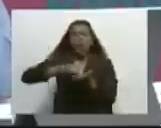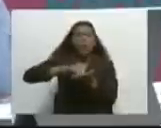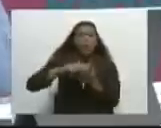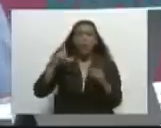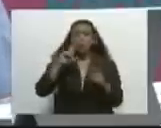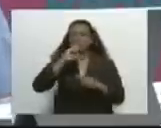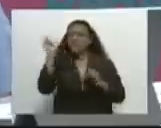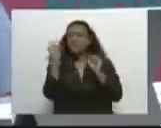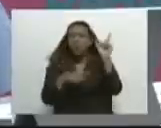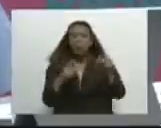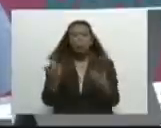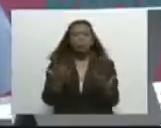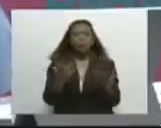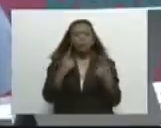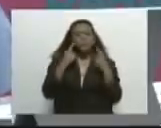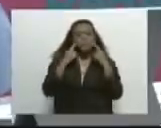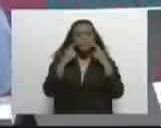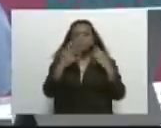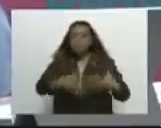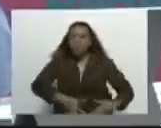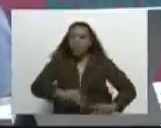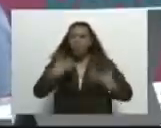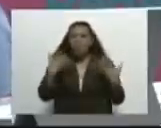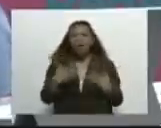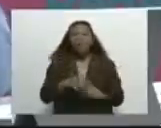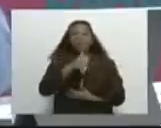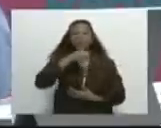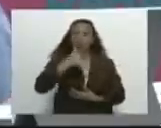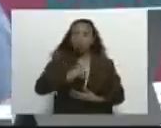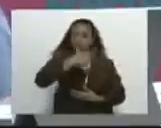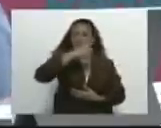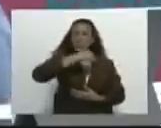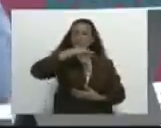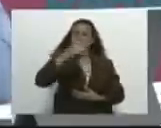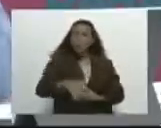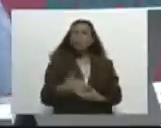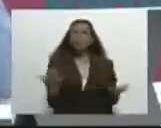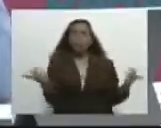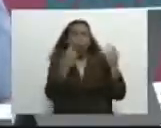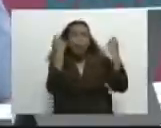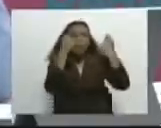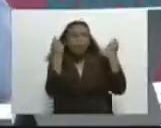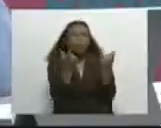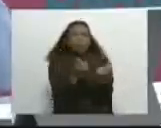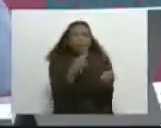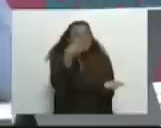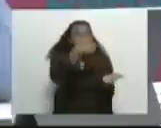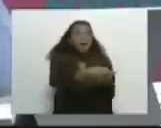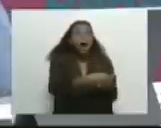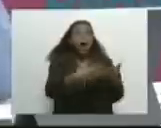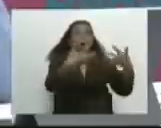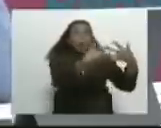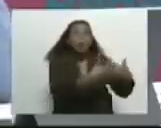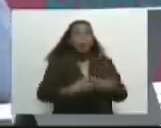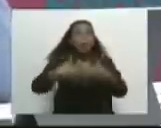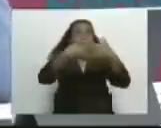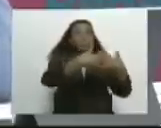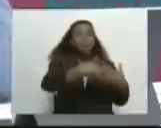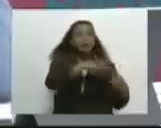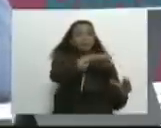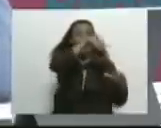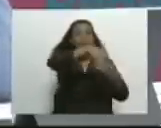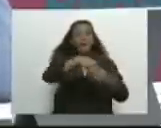llenando de odio, sembrando. Por eso es que denuncio la campaña que hay financiada desde el Imperio Norteamericano